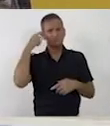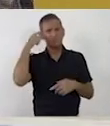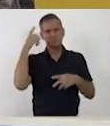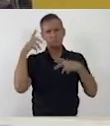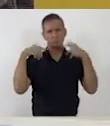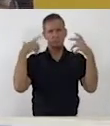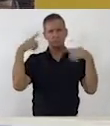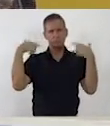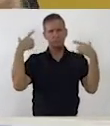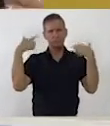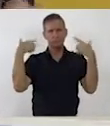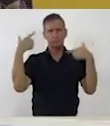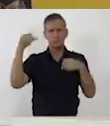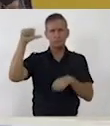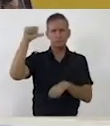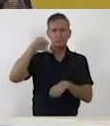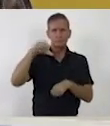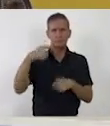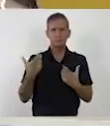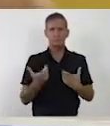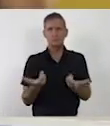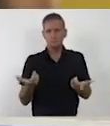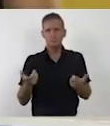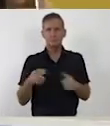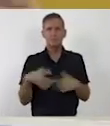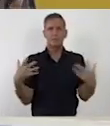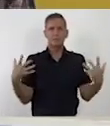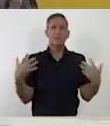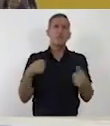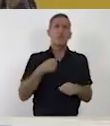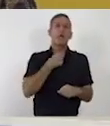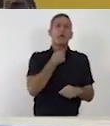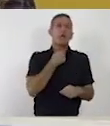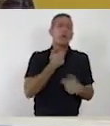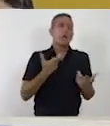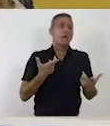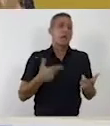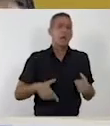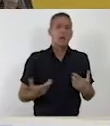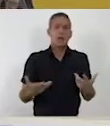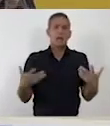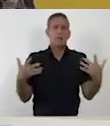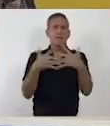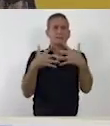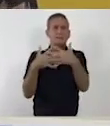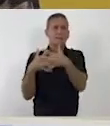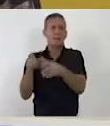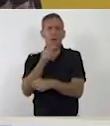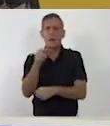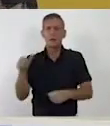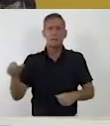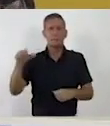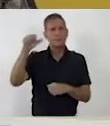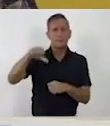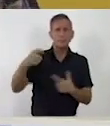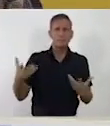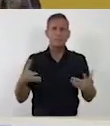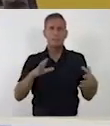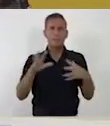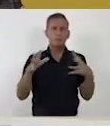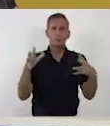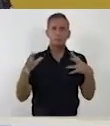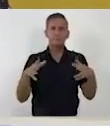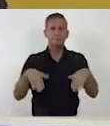No solamente que las personas no usen el nasobuco, que se relacionen directamente y otras enfermedades que acarrea